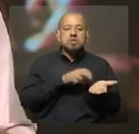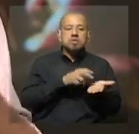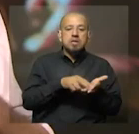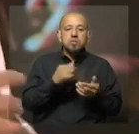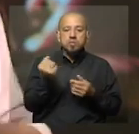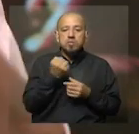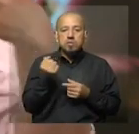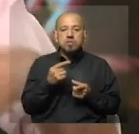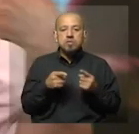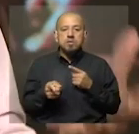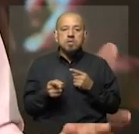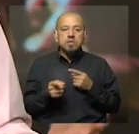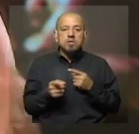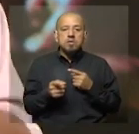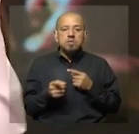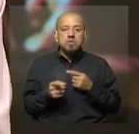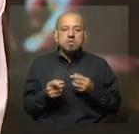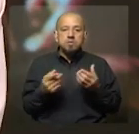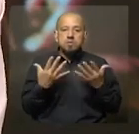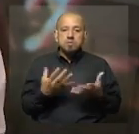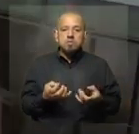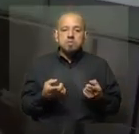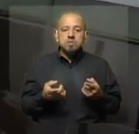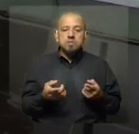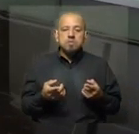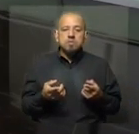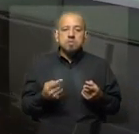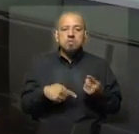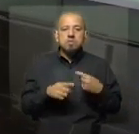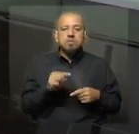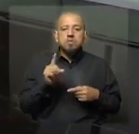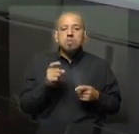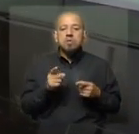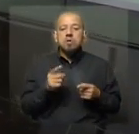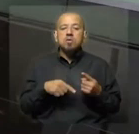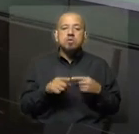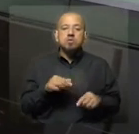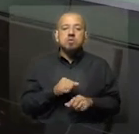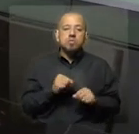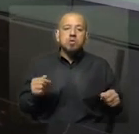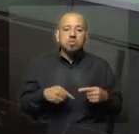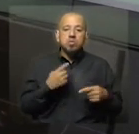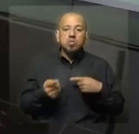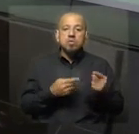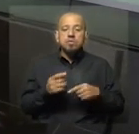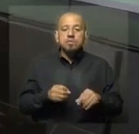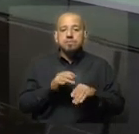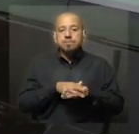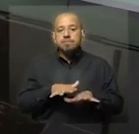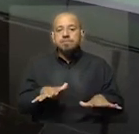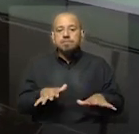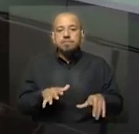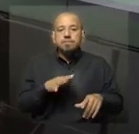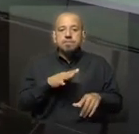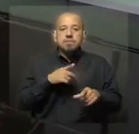fundamentalmente, y allá la sequía está instalada, pero las fuentes de agua no están perjudicadas. Entonces, ellos pueden seguir regando, ya están atentos además de lo